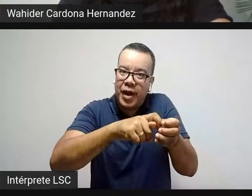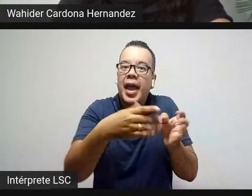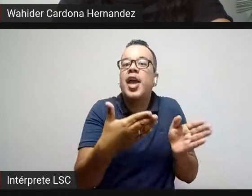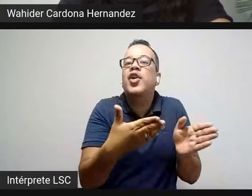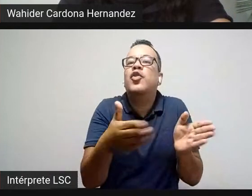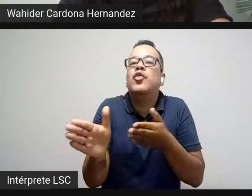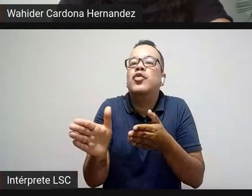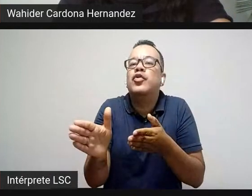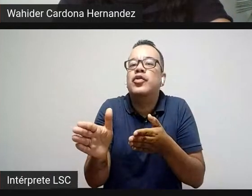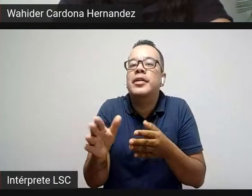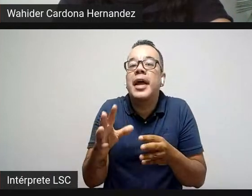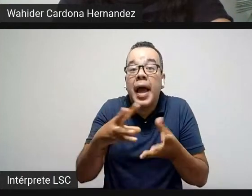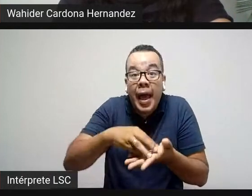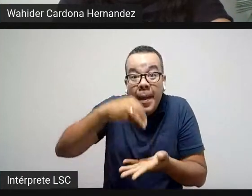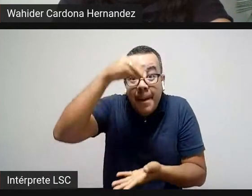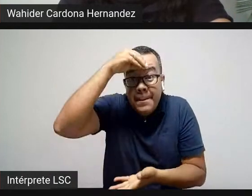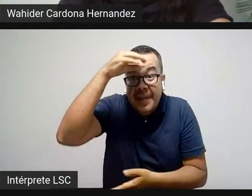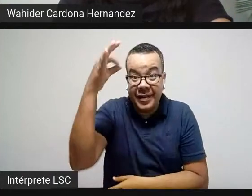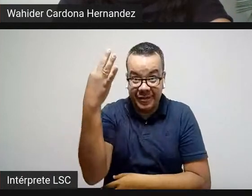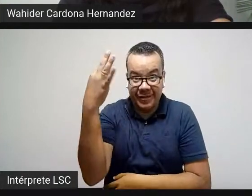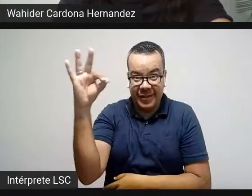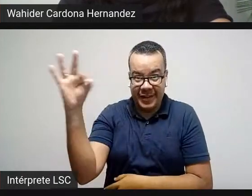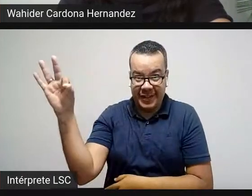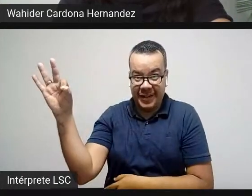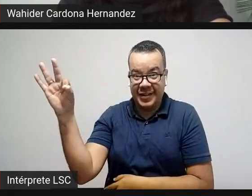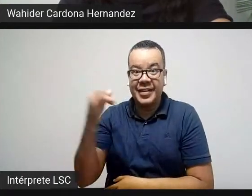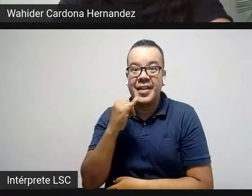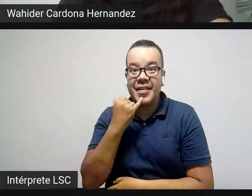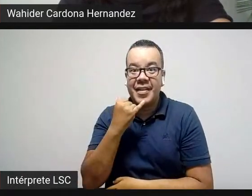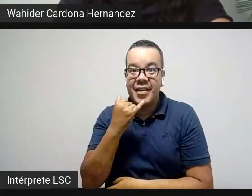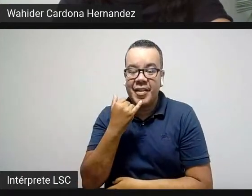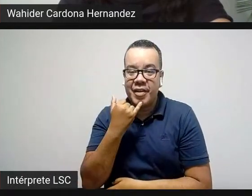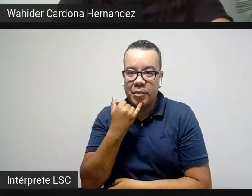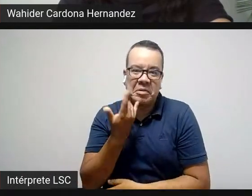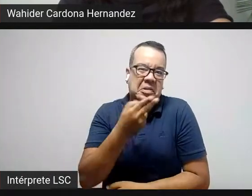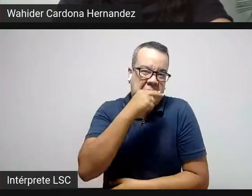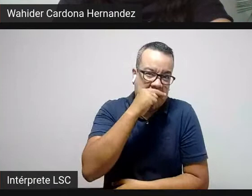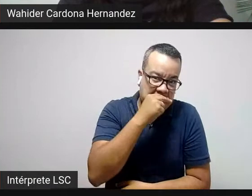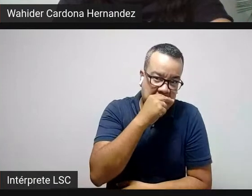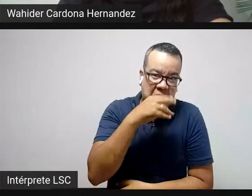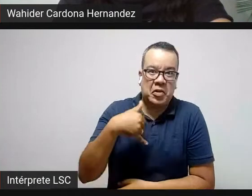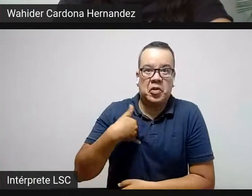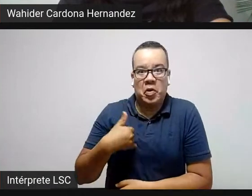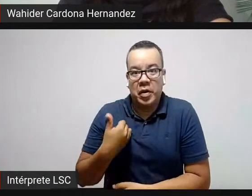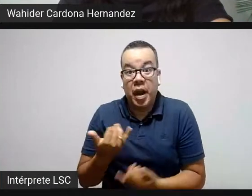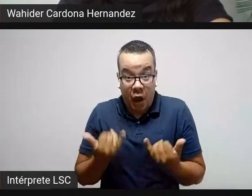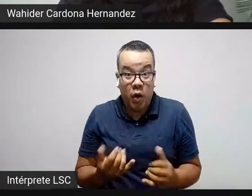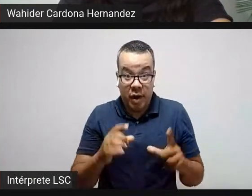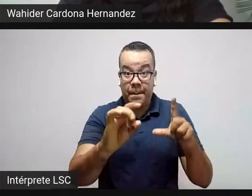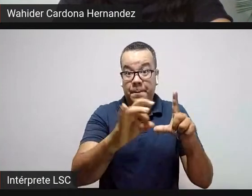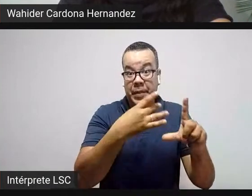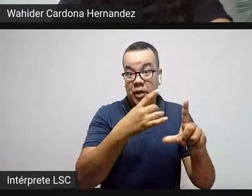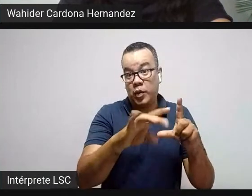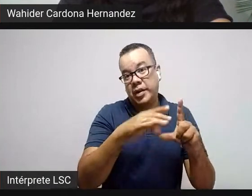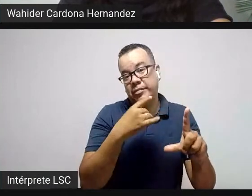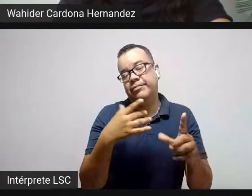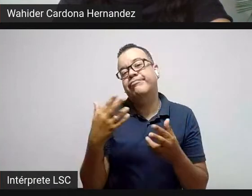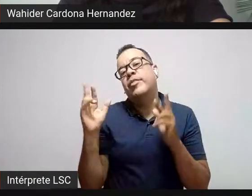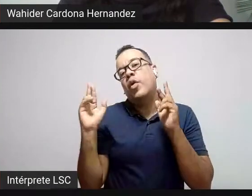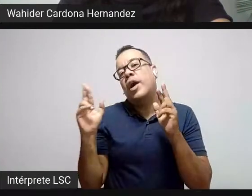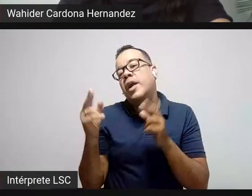estén interesados en los cursos de francés que ofrecemos van virtuales por ahora, esperamos pronto que